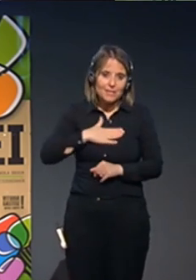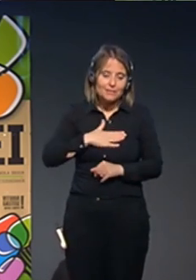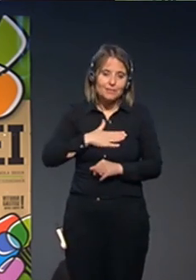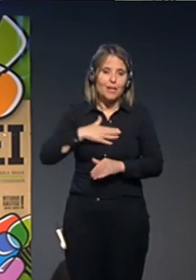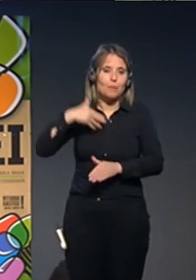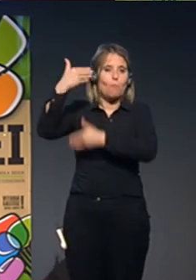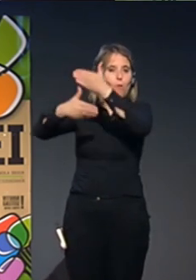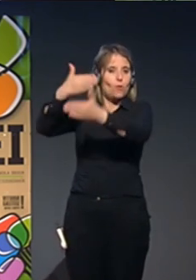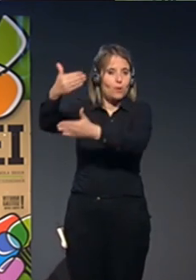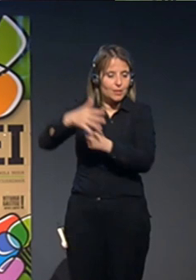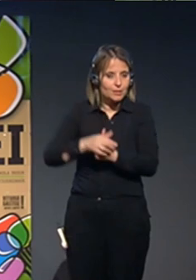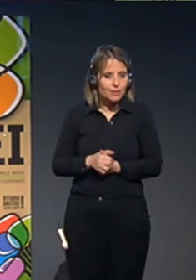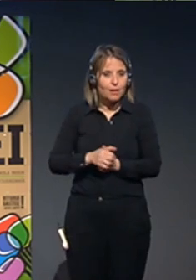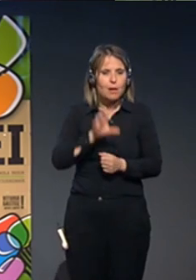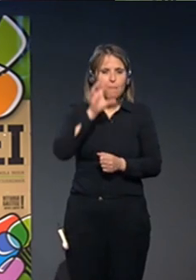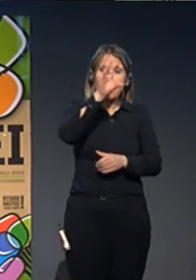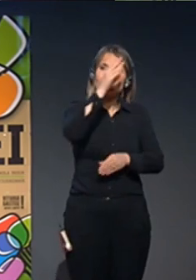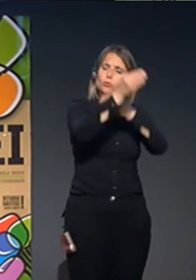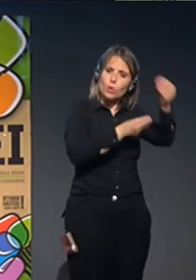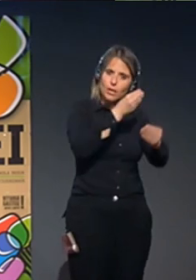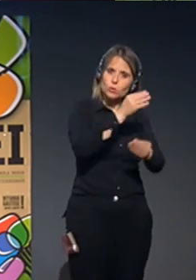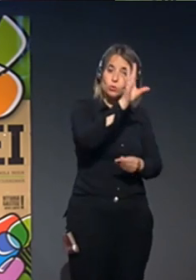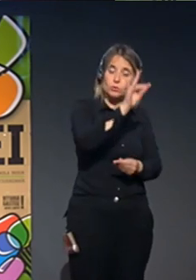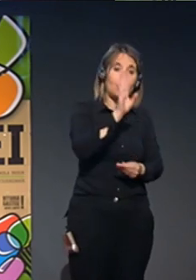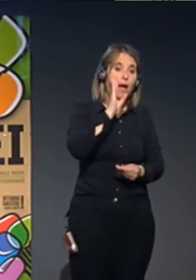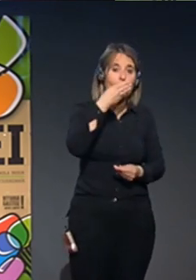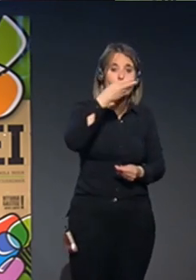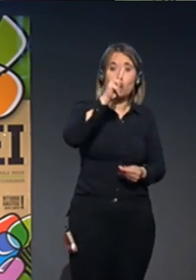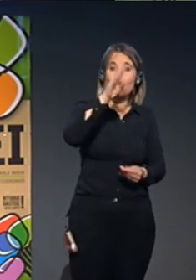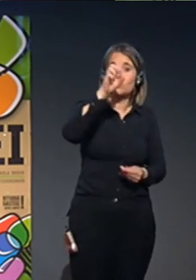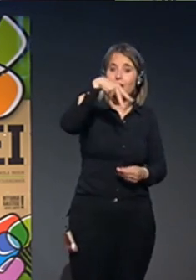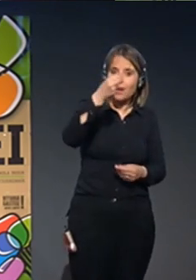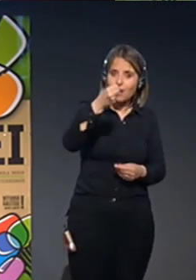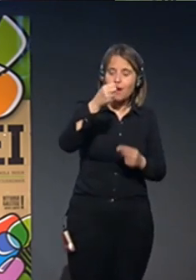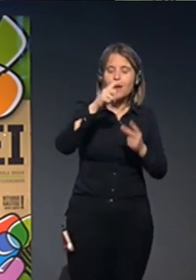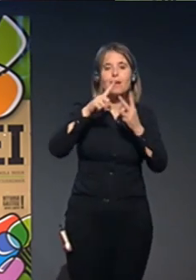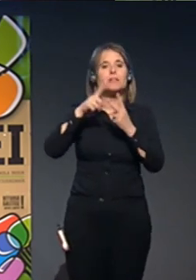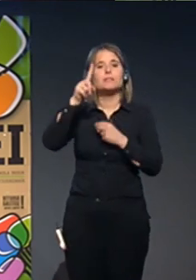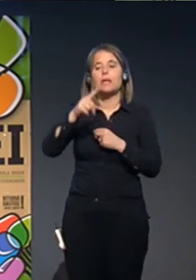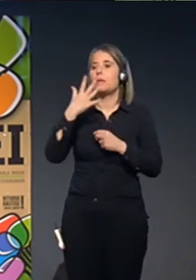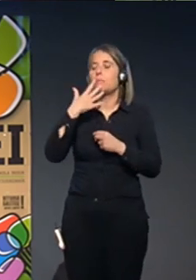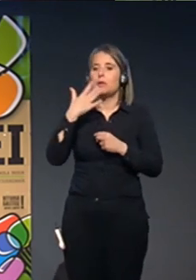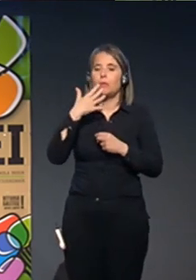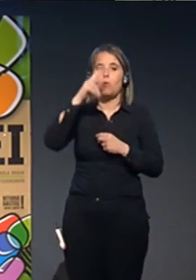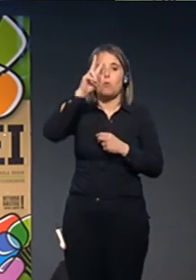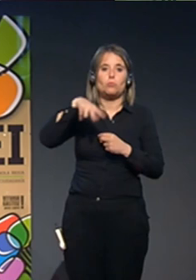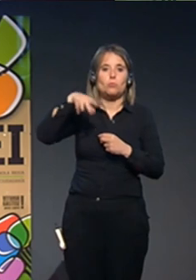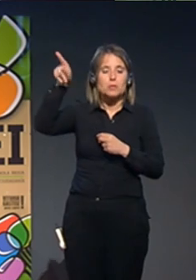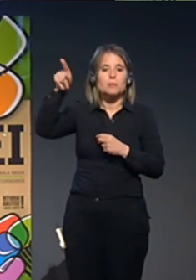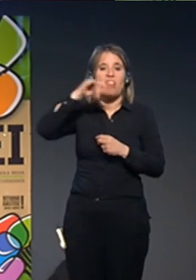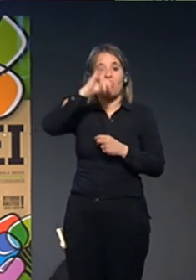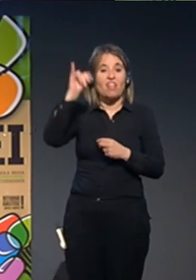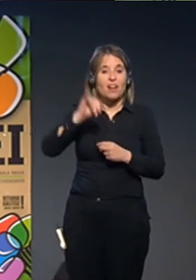progreso lo ha hecho algún país sí os hablaba de bán pero os hablaría también de có Nueva Zelanda tiene el